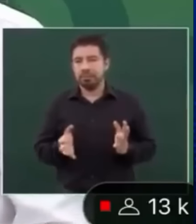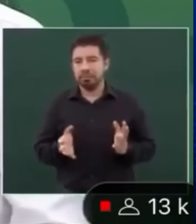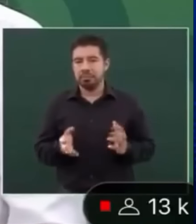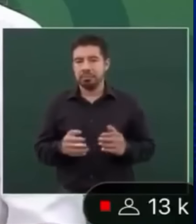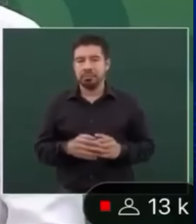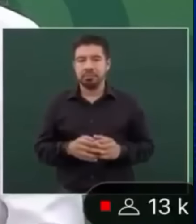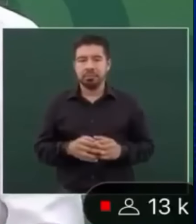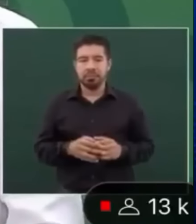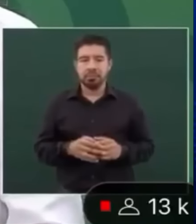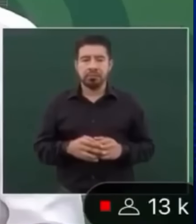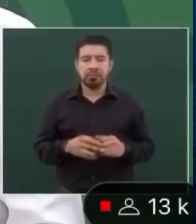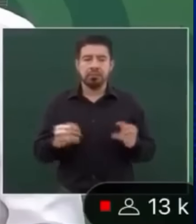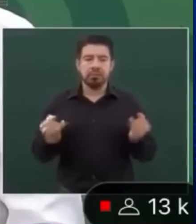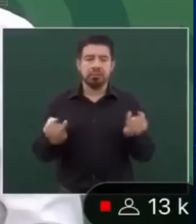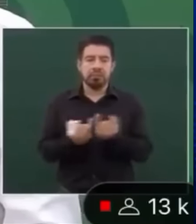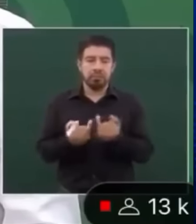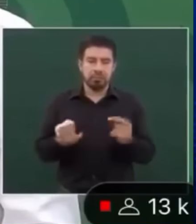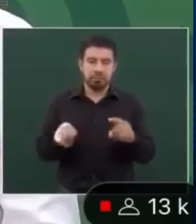de los